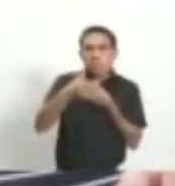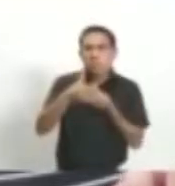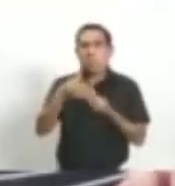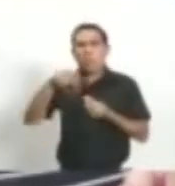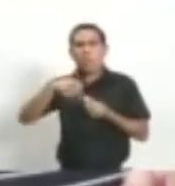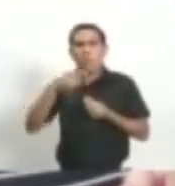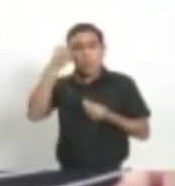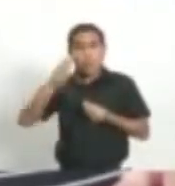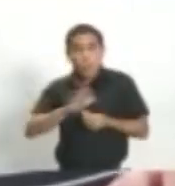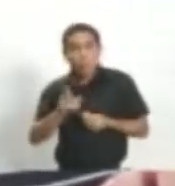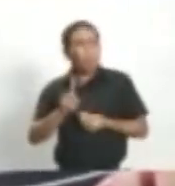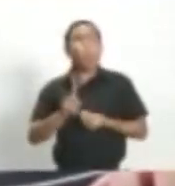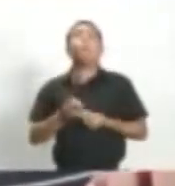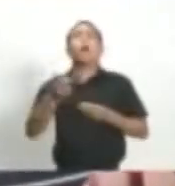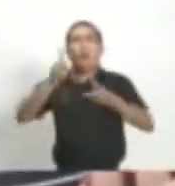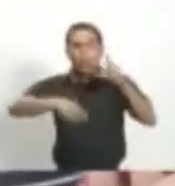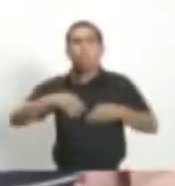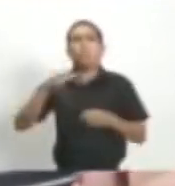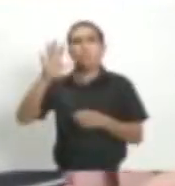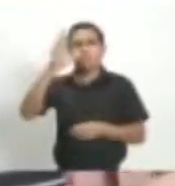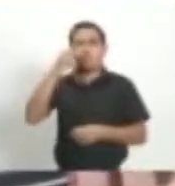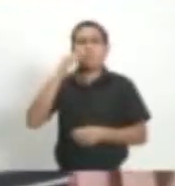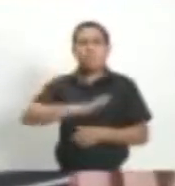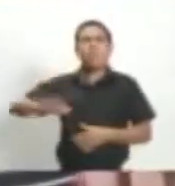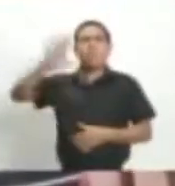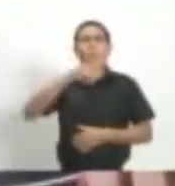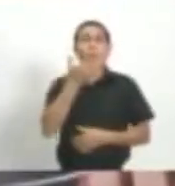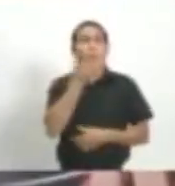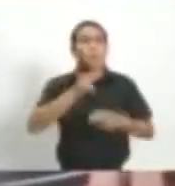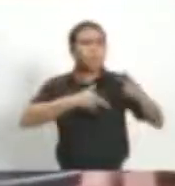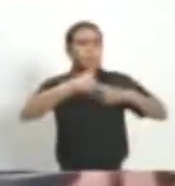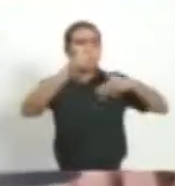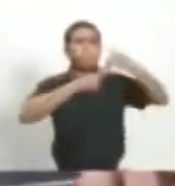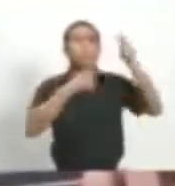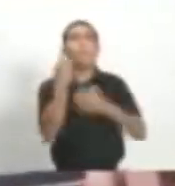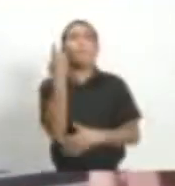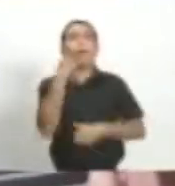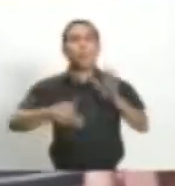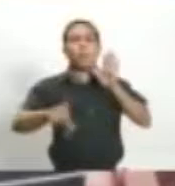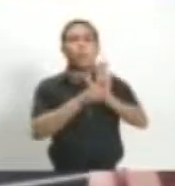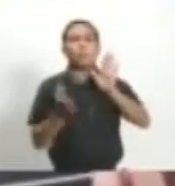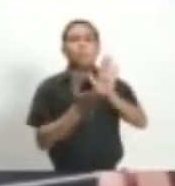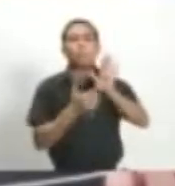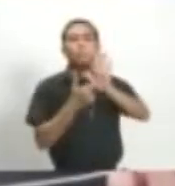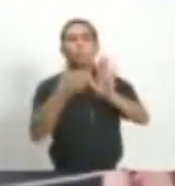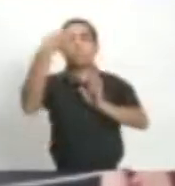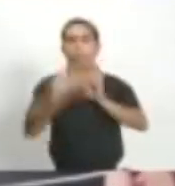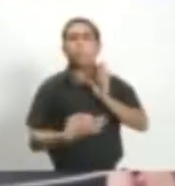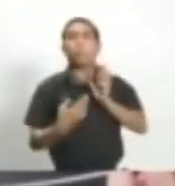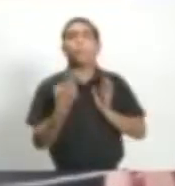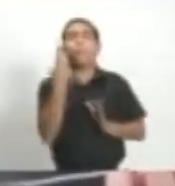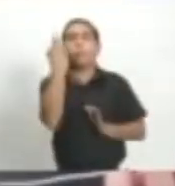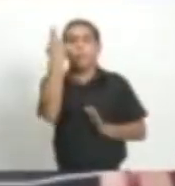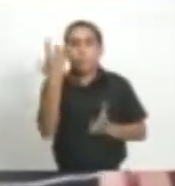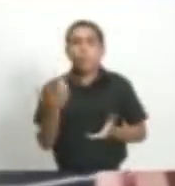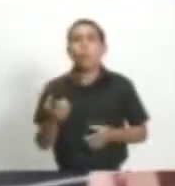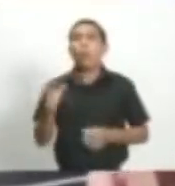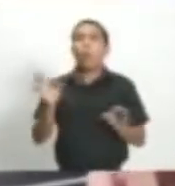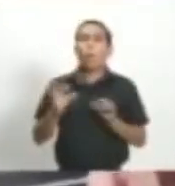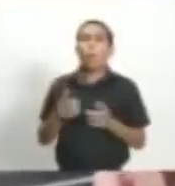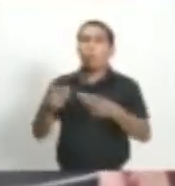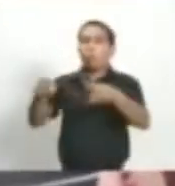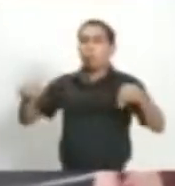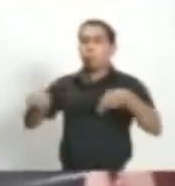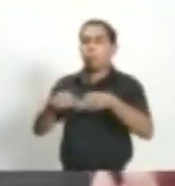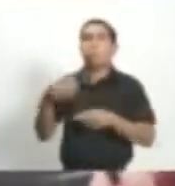Colombia, donde se construye sin licencia, donde se registran las propiedades en las notarías y en la Oficina de Instrumentos Públicos, que